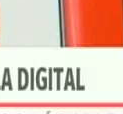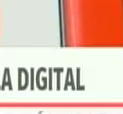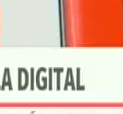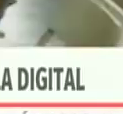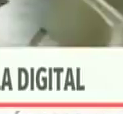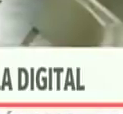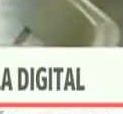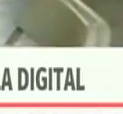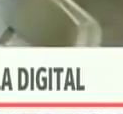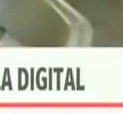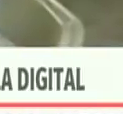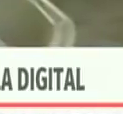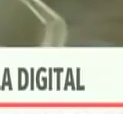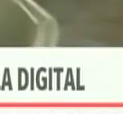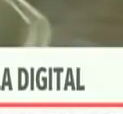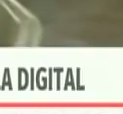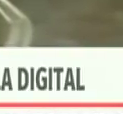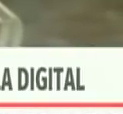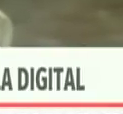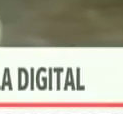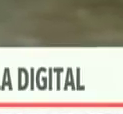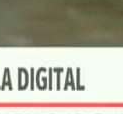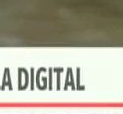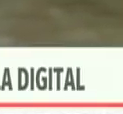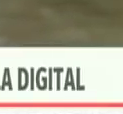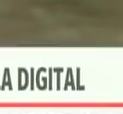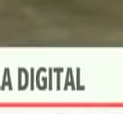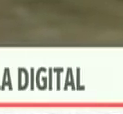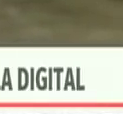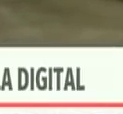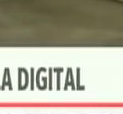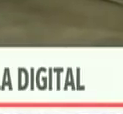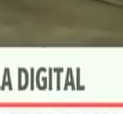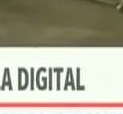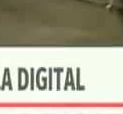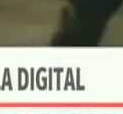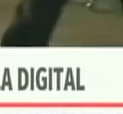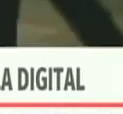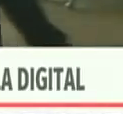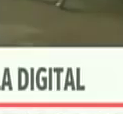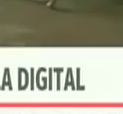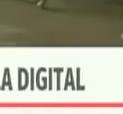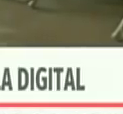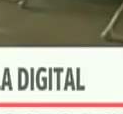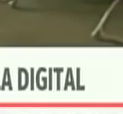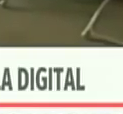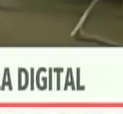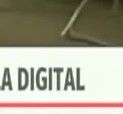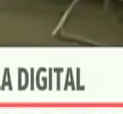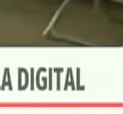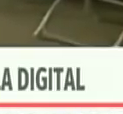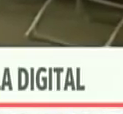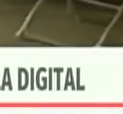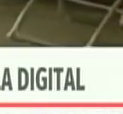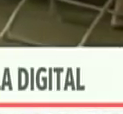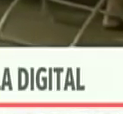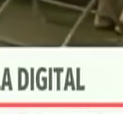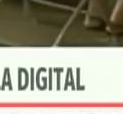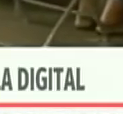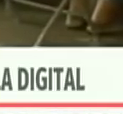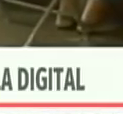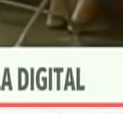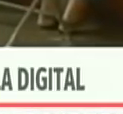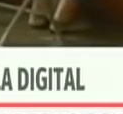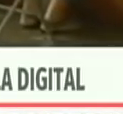vista de que somos comunidades que se nos hace muy difícil acceder a la oficina por otra cosa, y